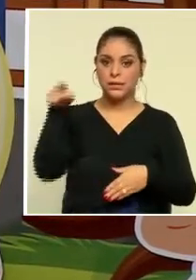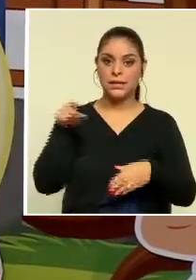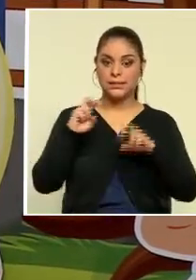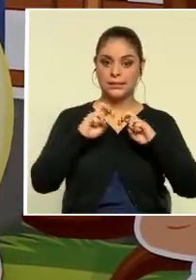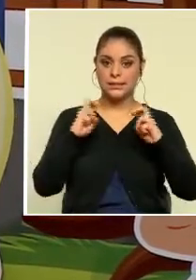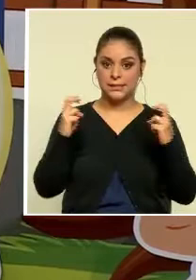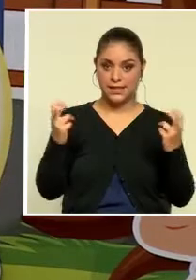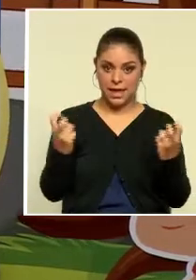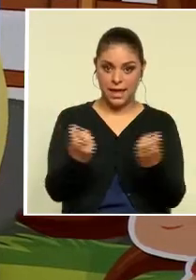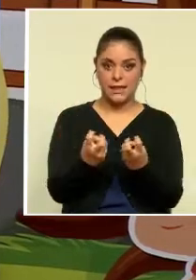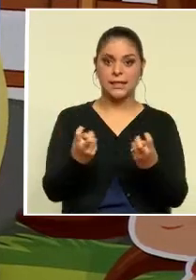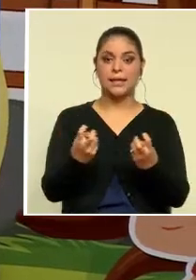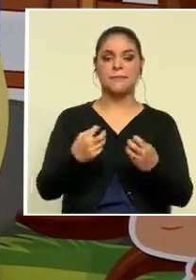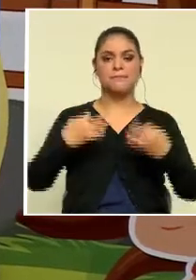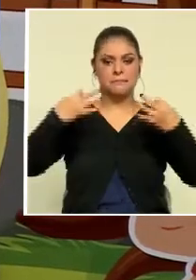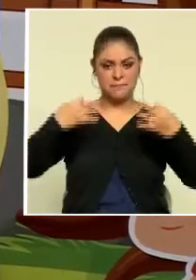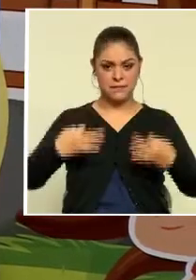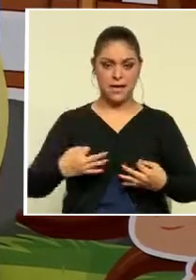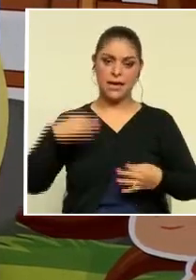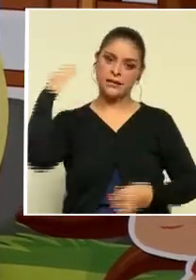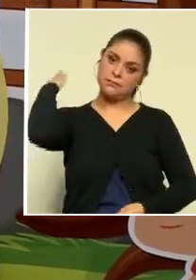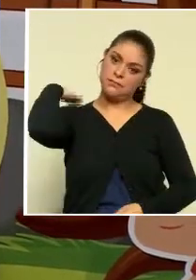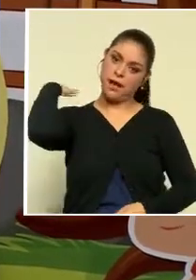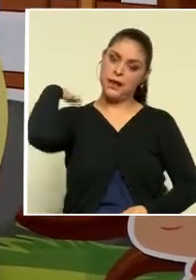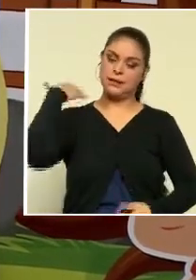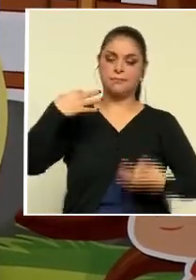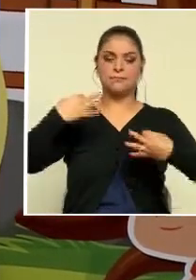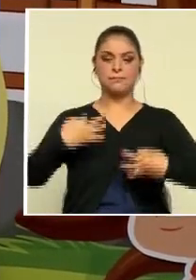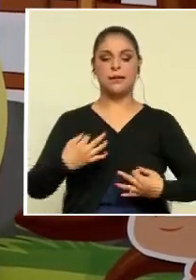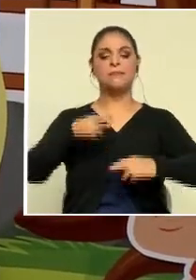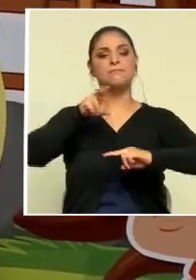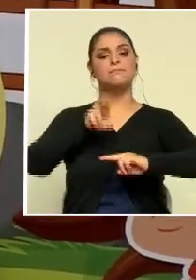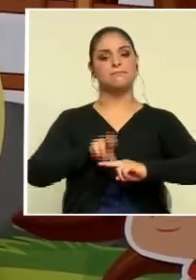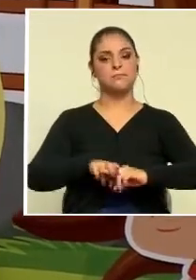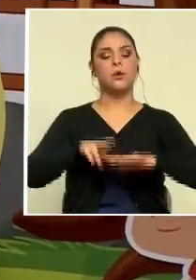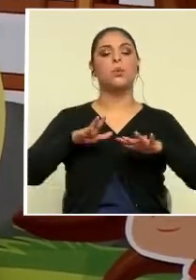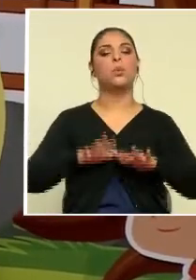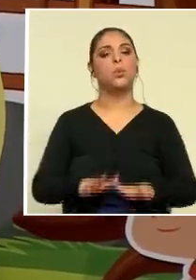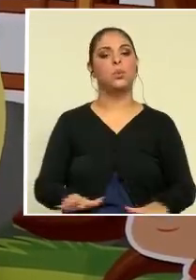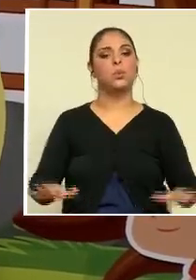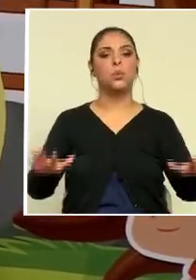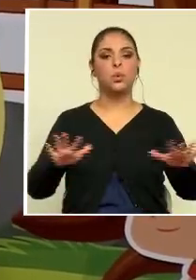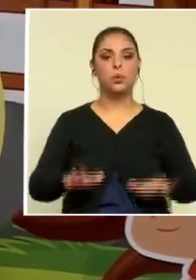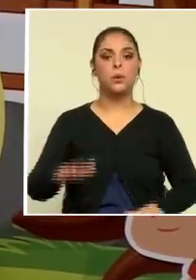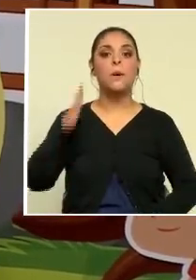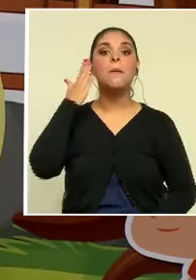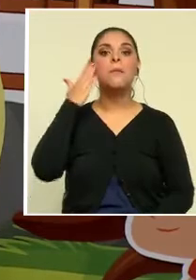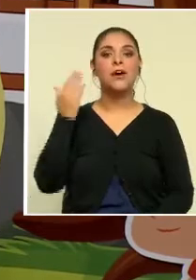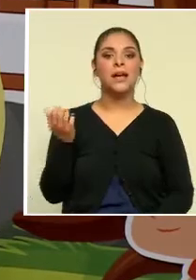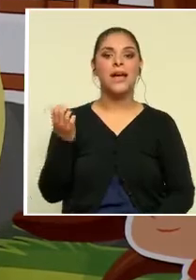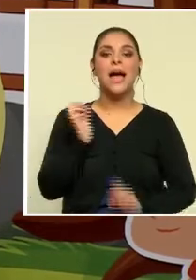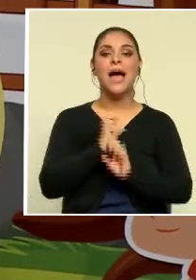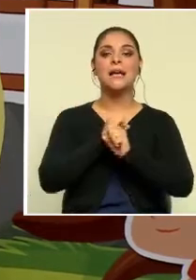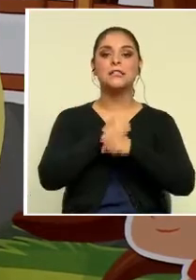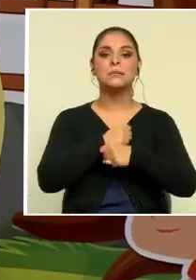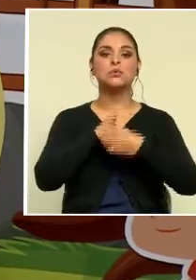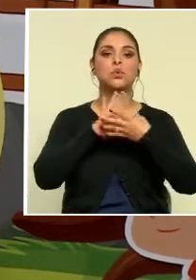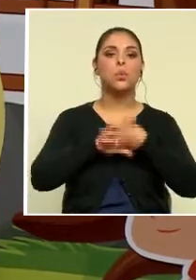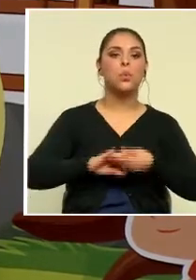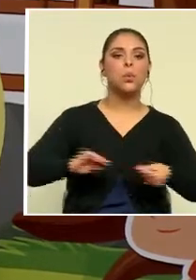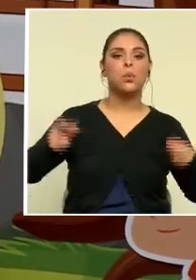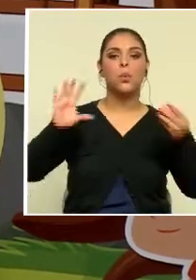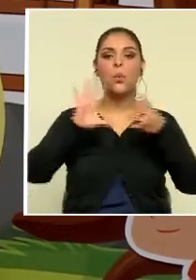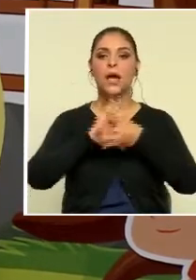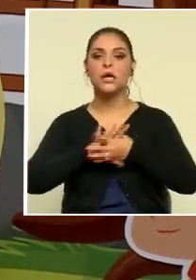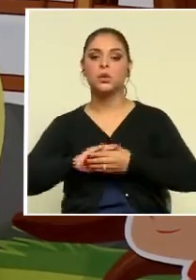relax con las faldas rectas relajados porque vamos a hacer un cuento motor muy hermoso